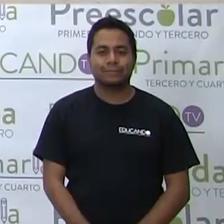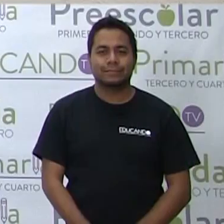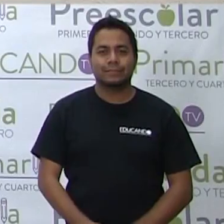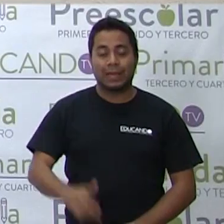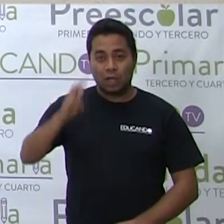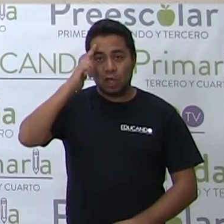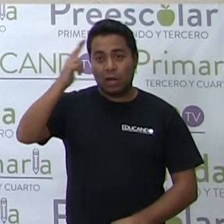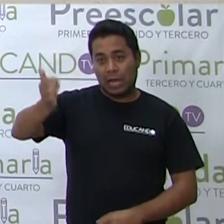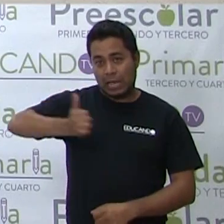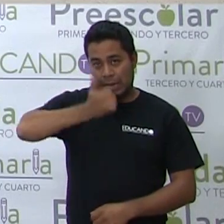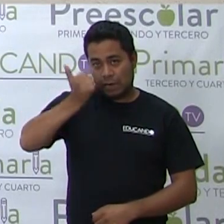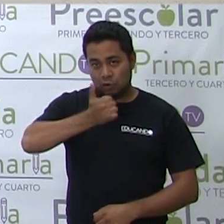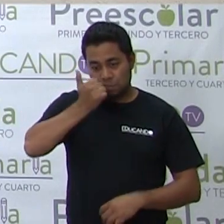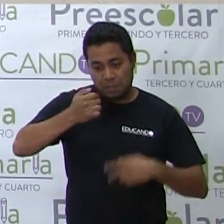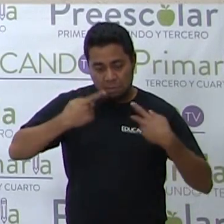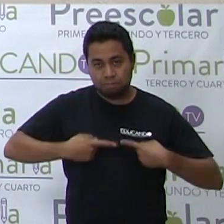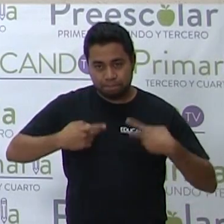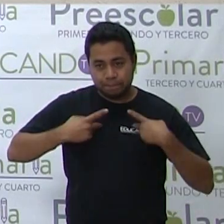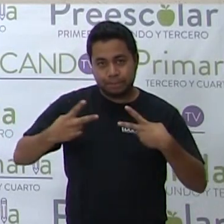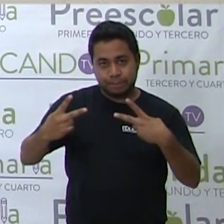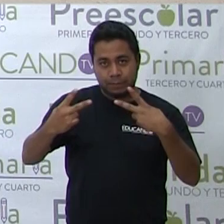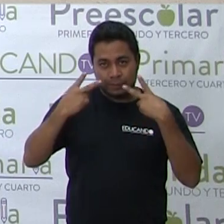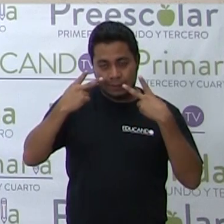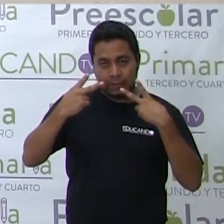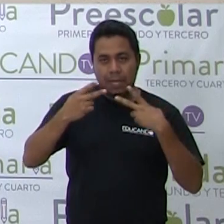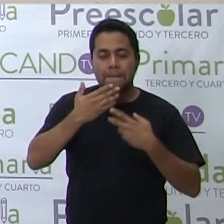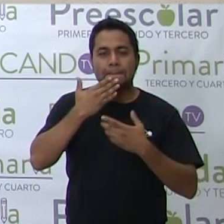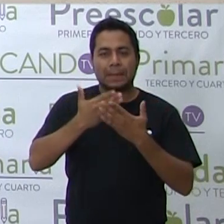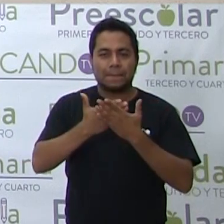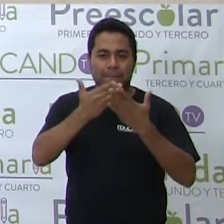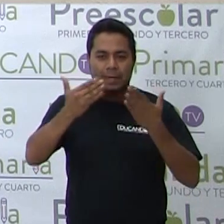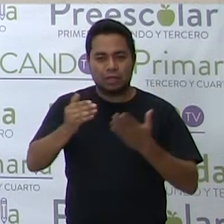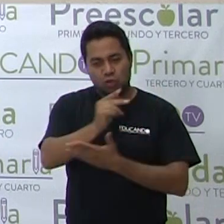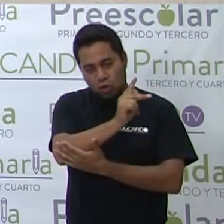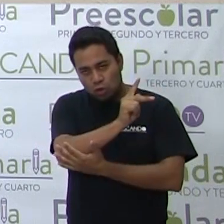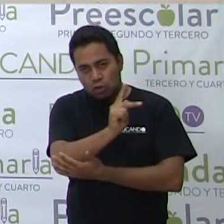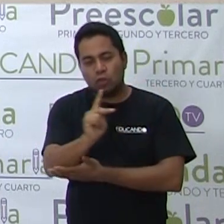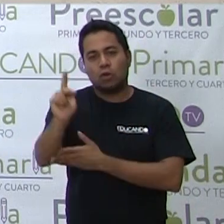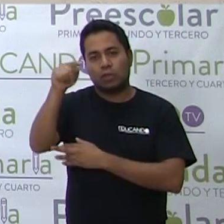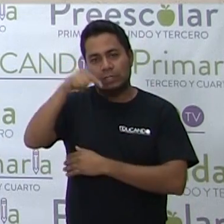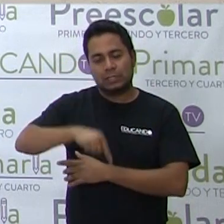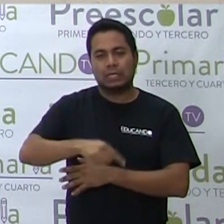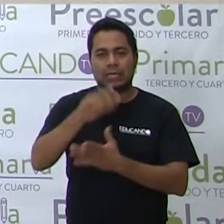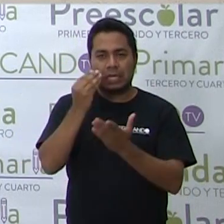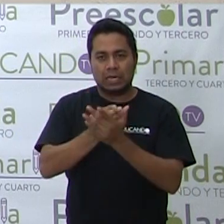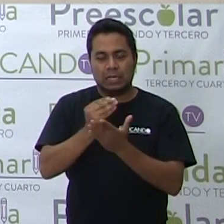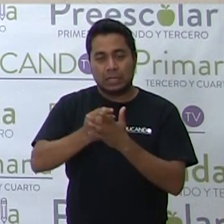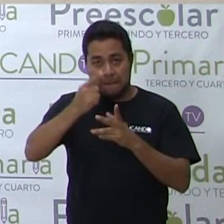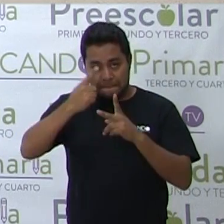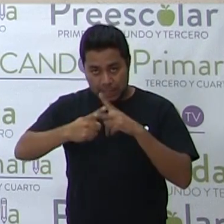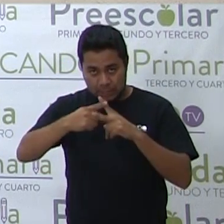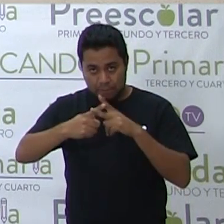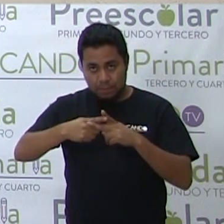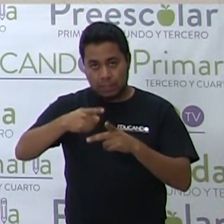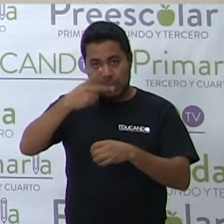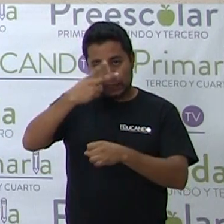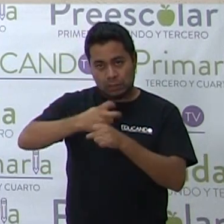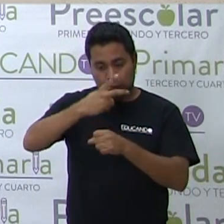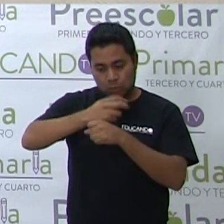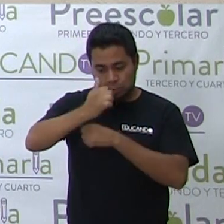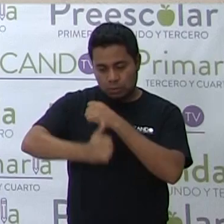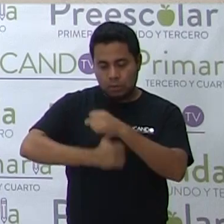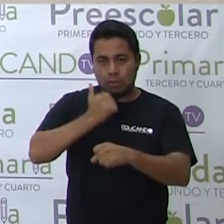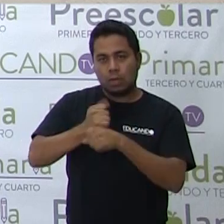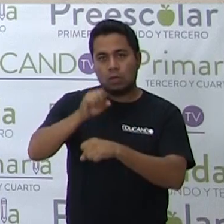estimados alumnos y público televidente bienvenidos y bienvenidas a nuestra clase de matemáticas para segundo grado de